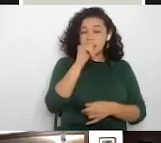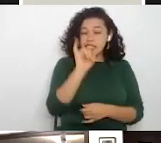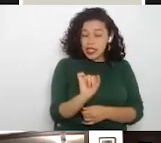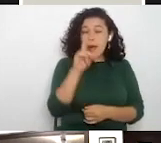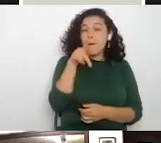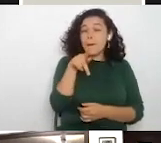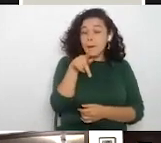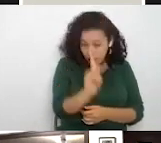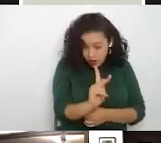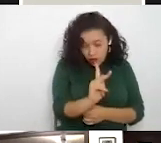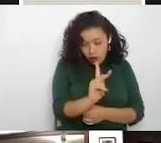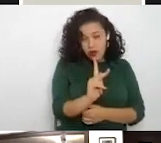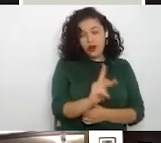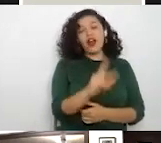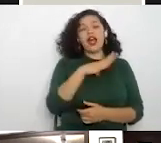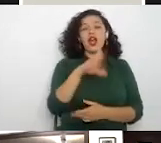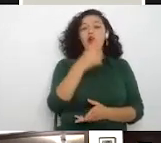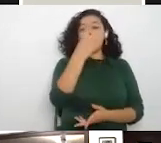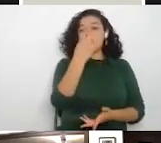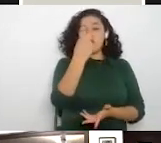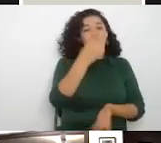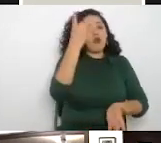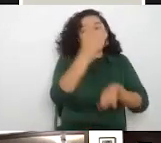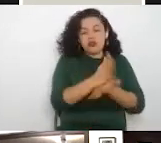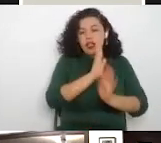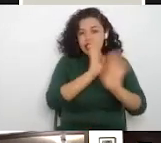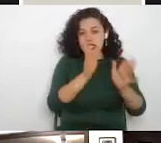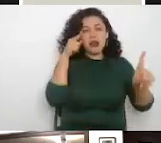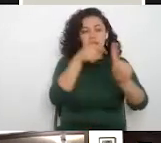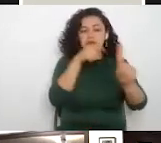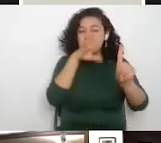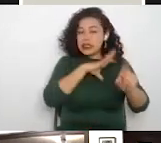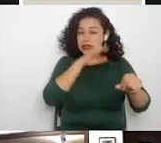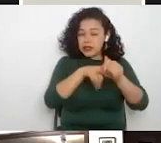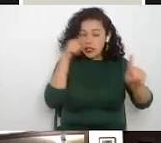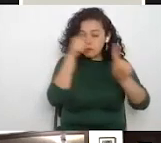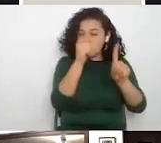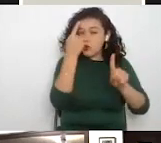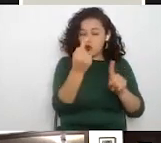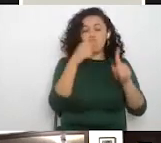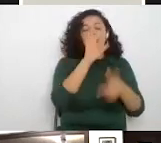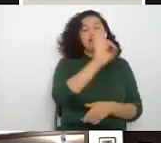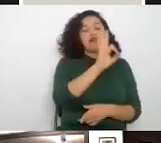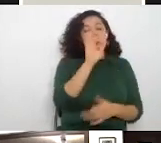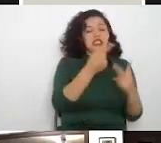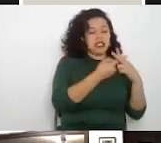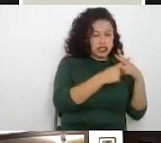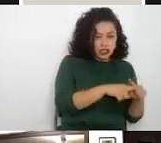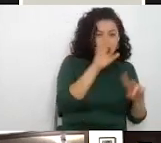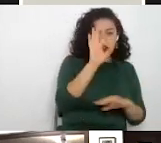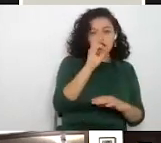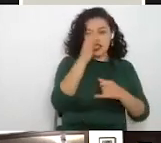particularidad que se realiza por una única vez, ¿no? Con un propósito específico, tiene una fecha de inicio y una fecha